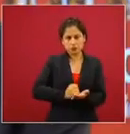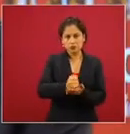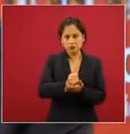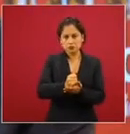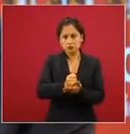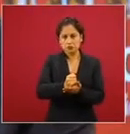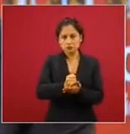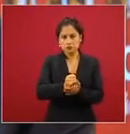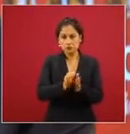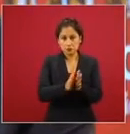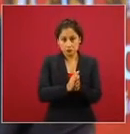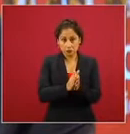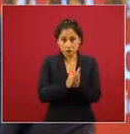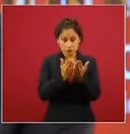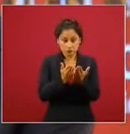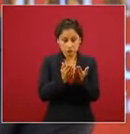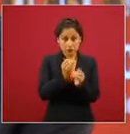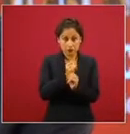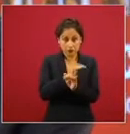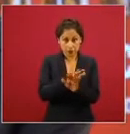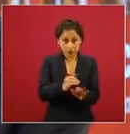a nadie,